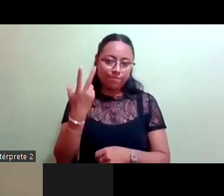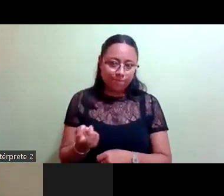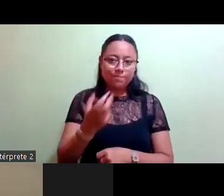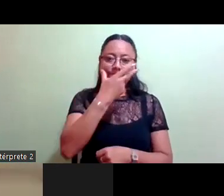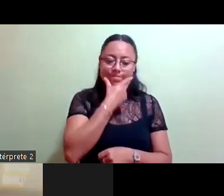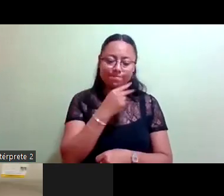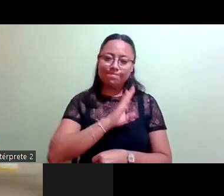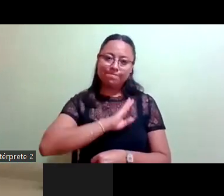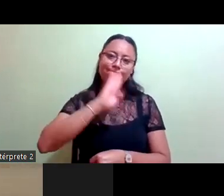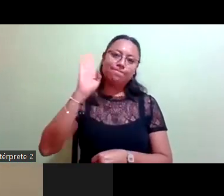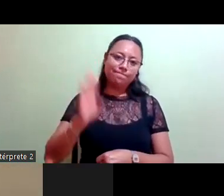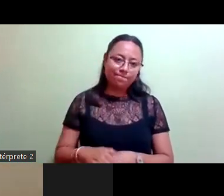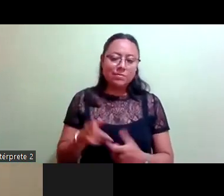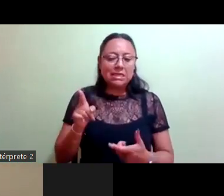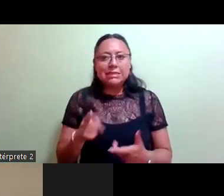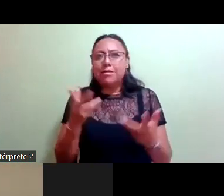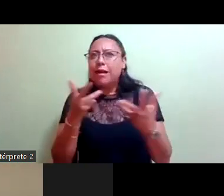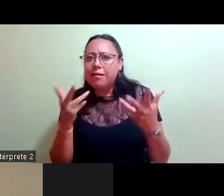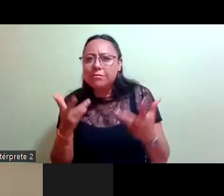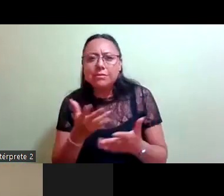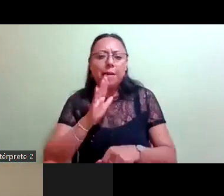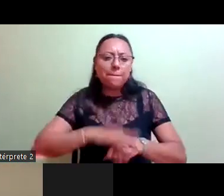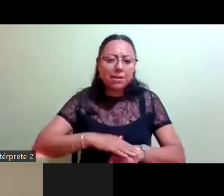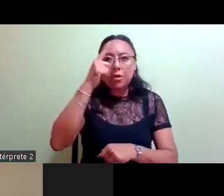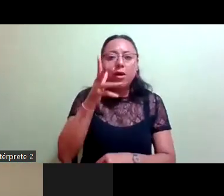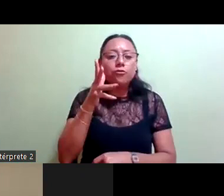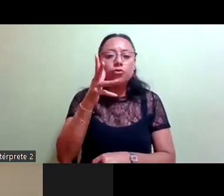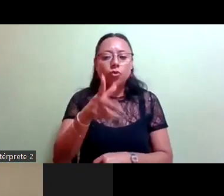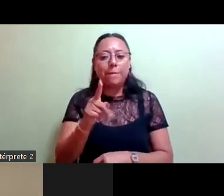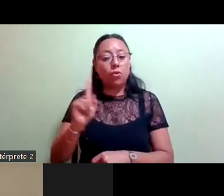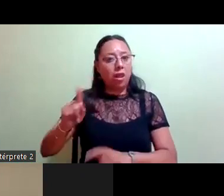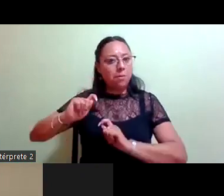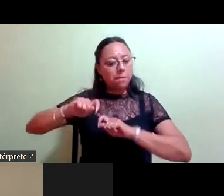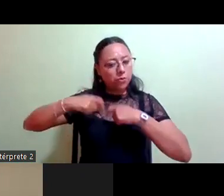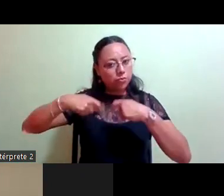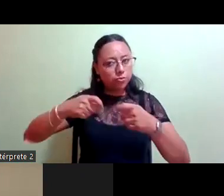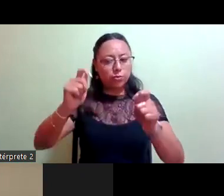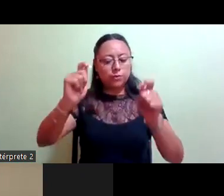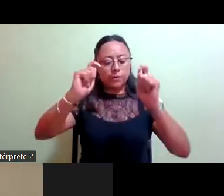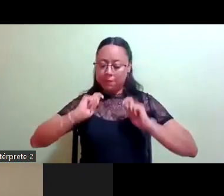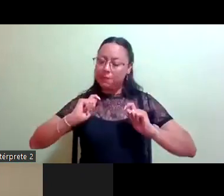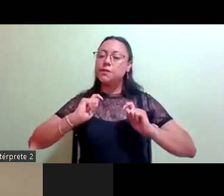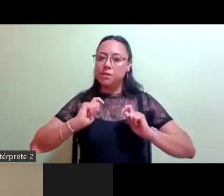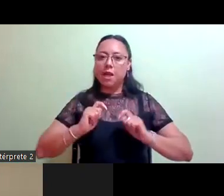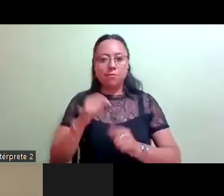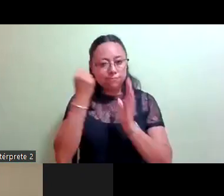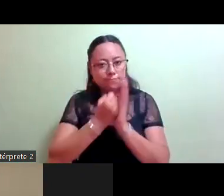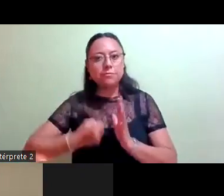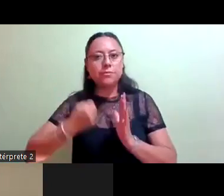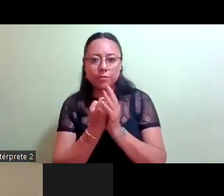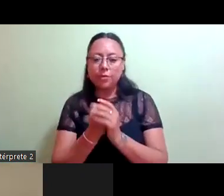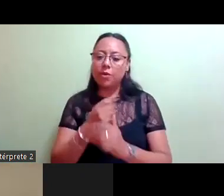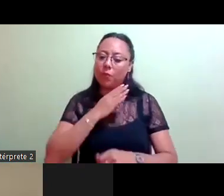de esperanzas, pero nos queda su legado, su lucha por la justicia social, por la paz y la